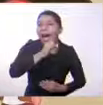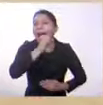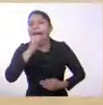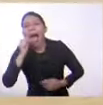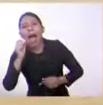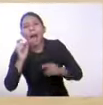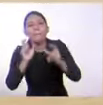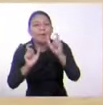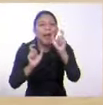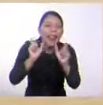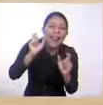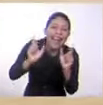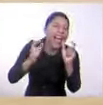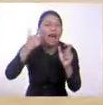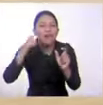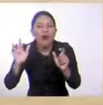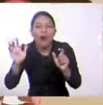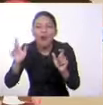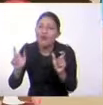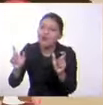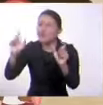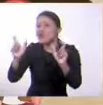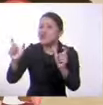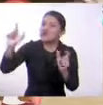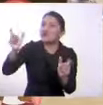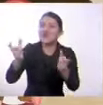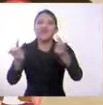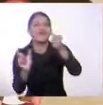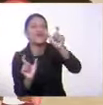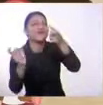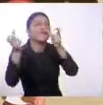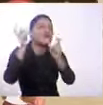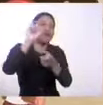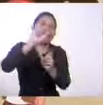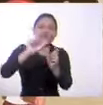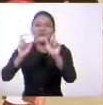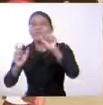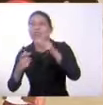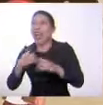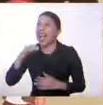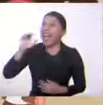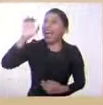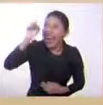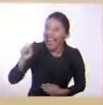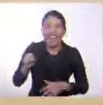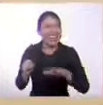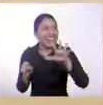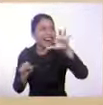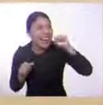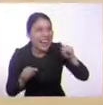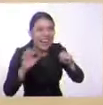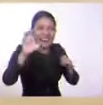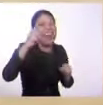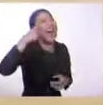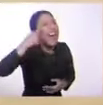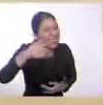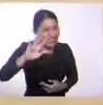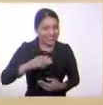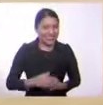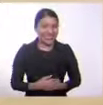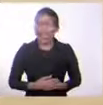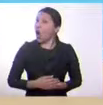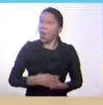palabras estuvieran volando por ahí. Y hay que estar muy atento para atraparlas en el aire. ¡Abuelo,